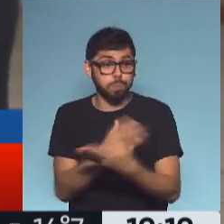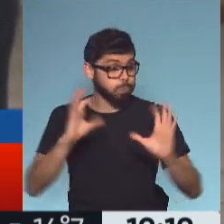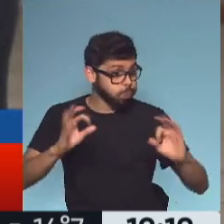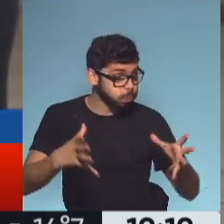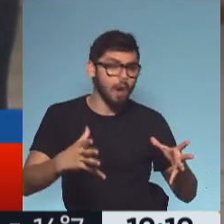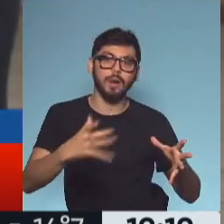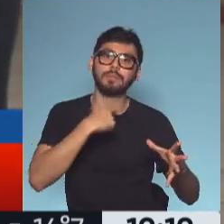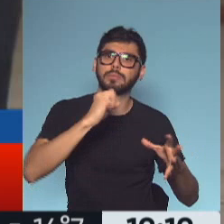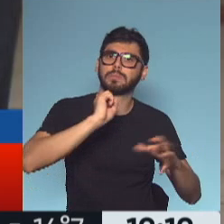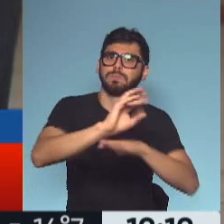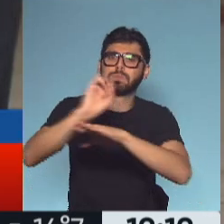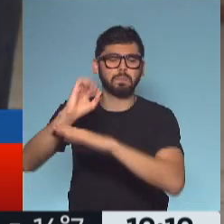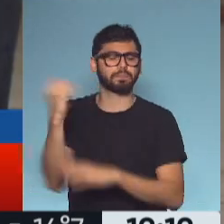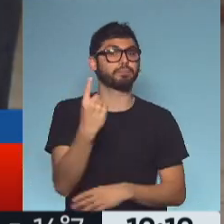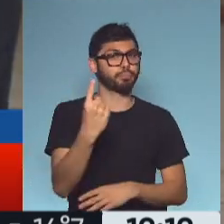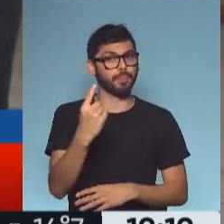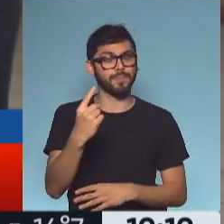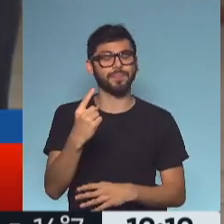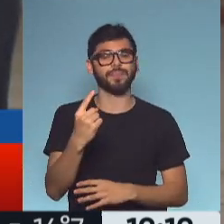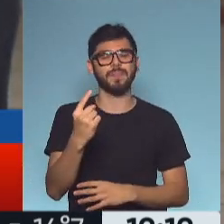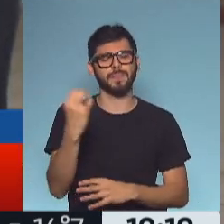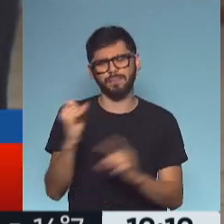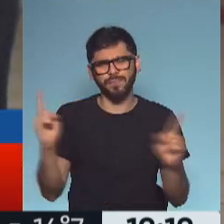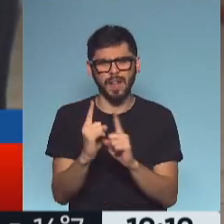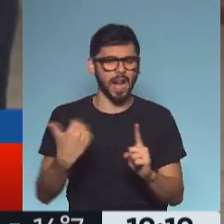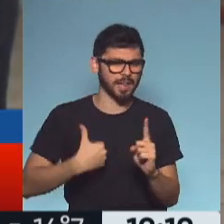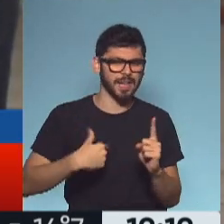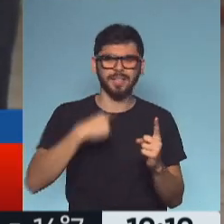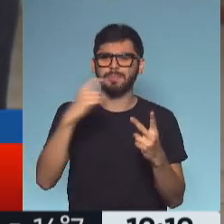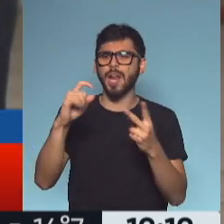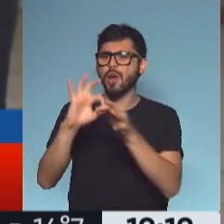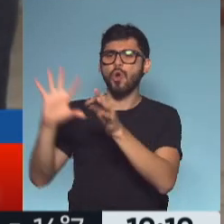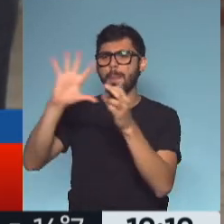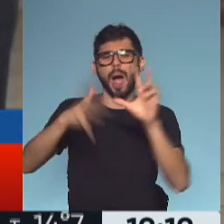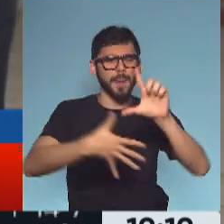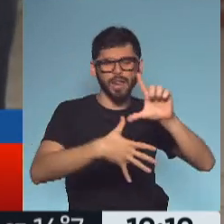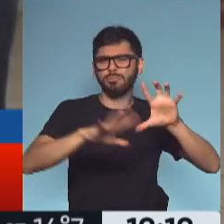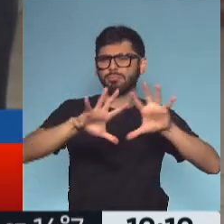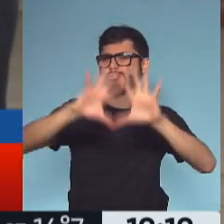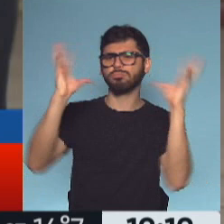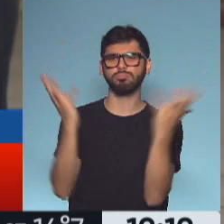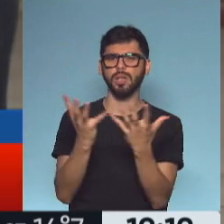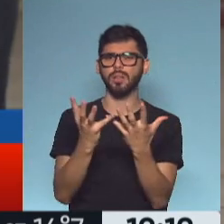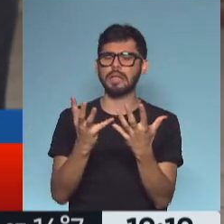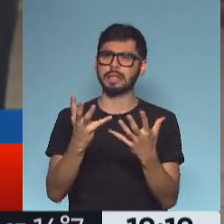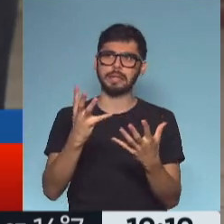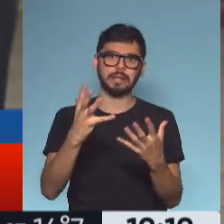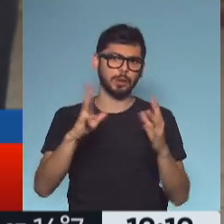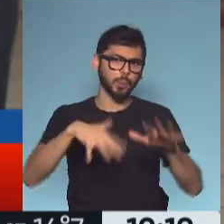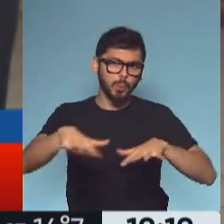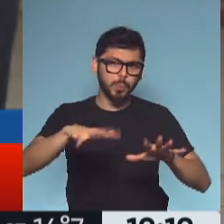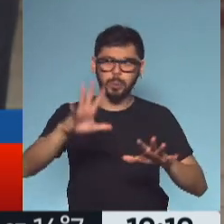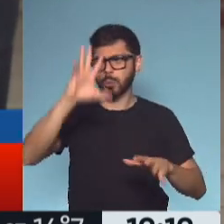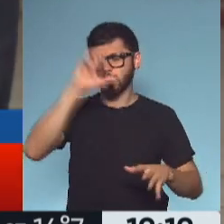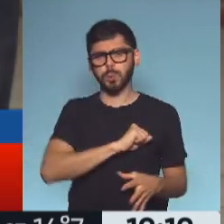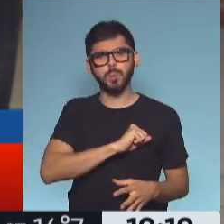todos los puntos del planeta. En definitiva, tenemos Argentina, España, la Unión Europea, América Latina, el conjunto de la humanidad, un desafío enorme y es